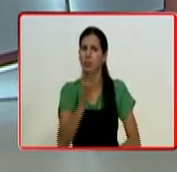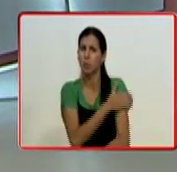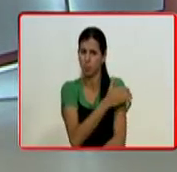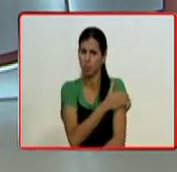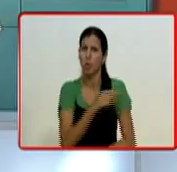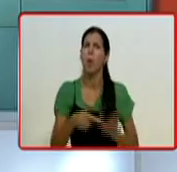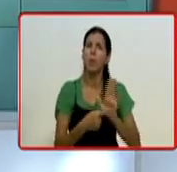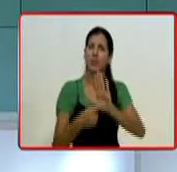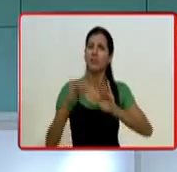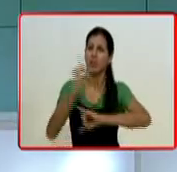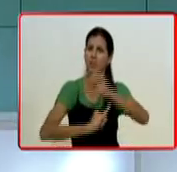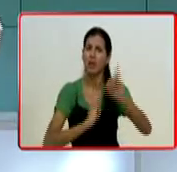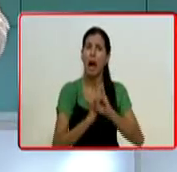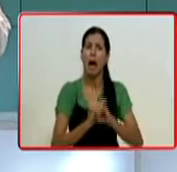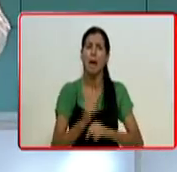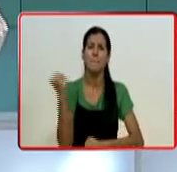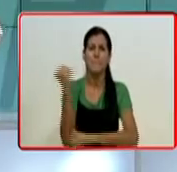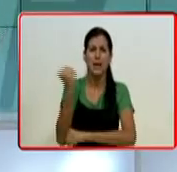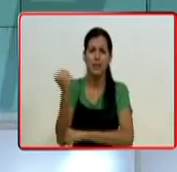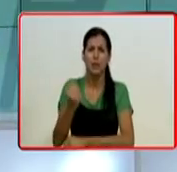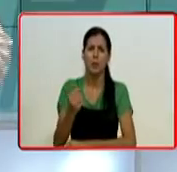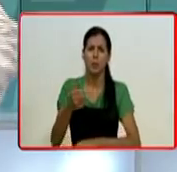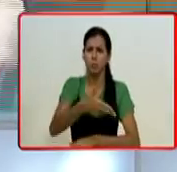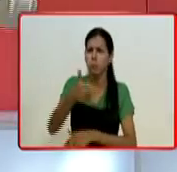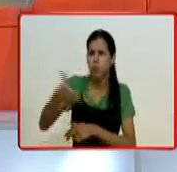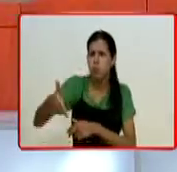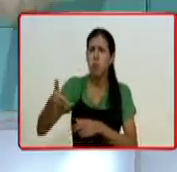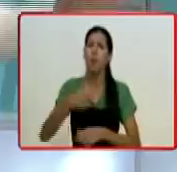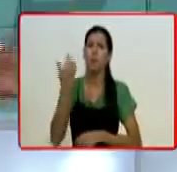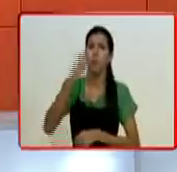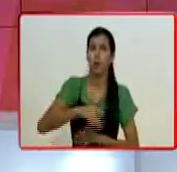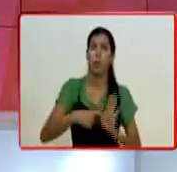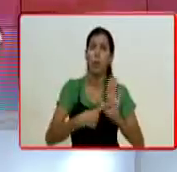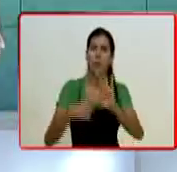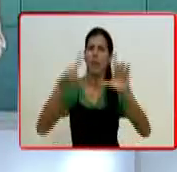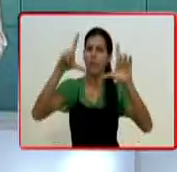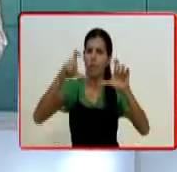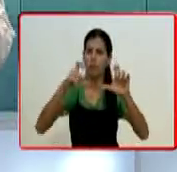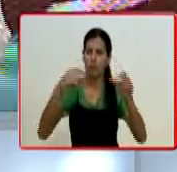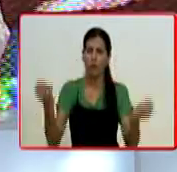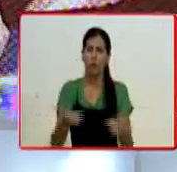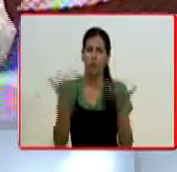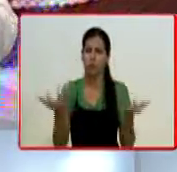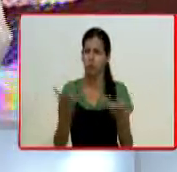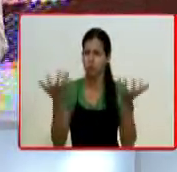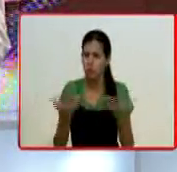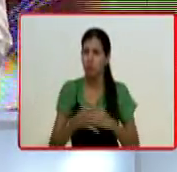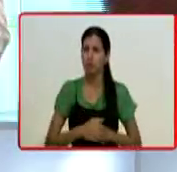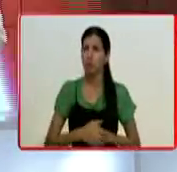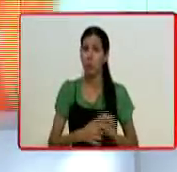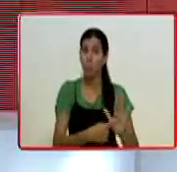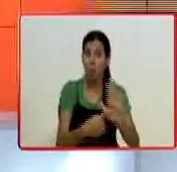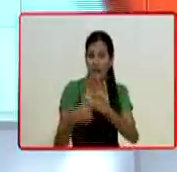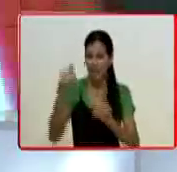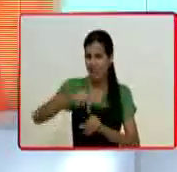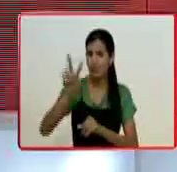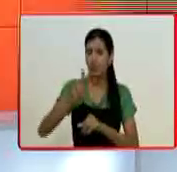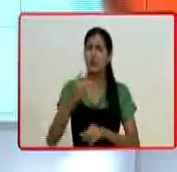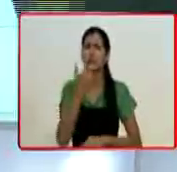asesinato, se quiere vender el muerto, se quiere vender la fotografía en llamas, se quiere vender a un país al borde de la